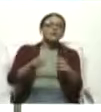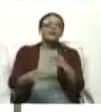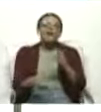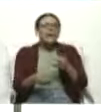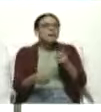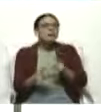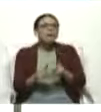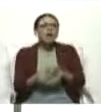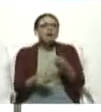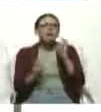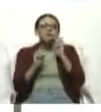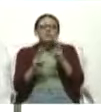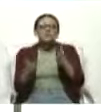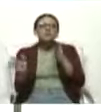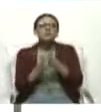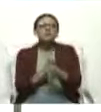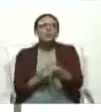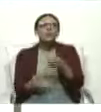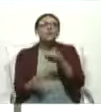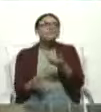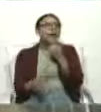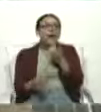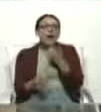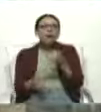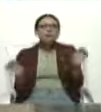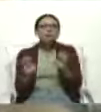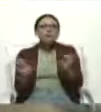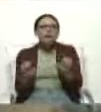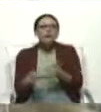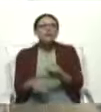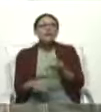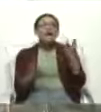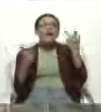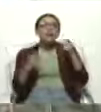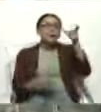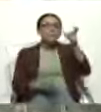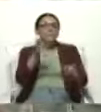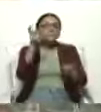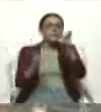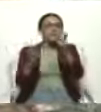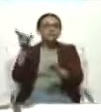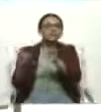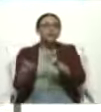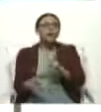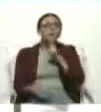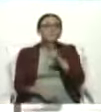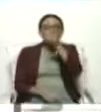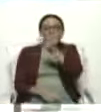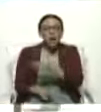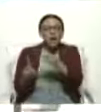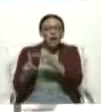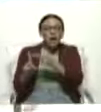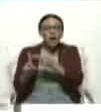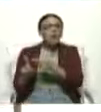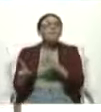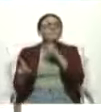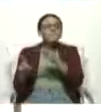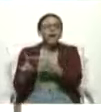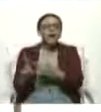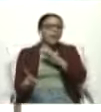muy grotescos, donde ciudadanos sin ningún tipo de escrúpulos y excusas